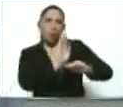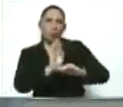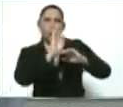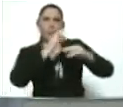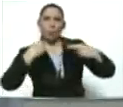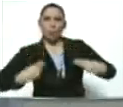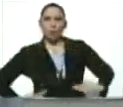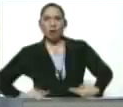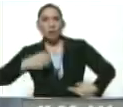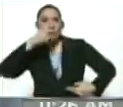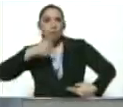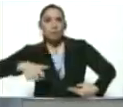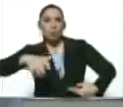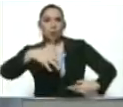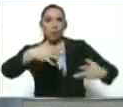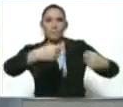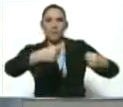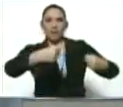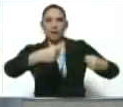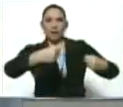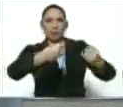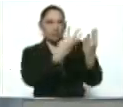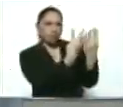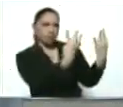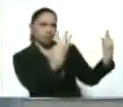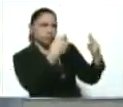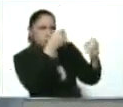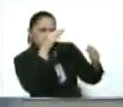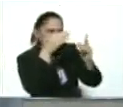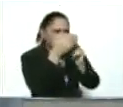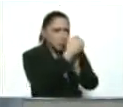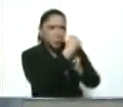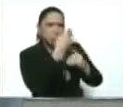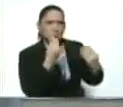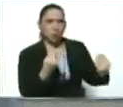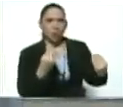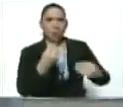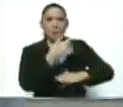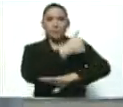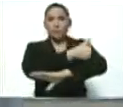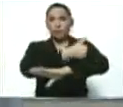la población penal. Ante estos hechos, funcionarios,